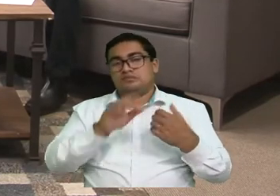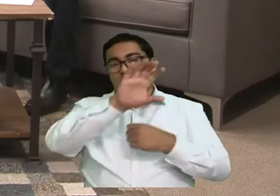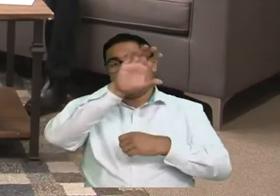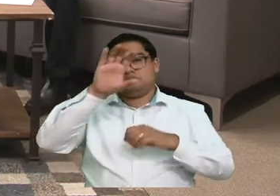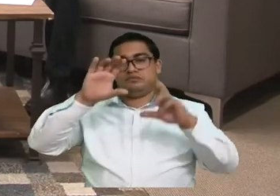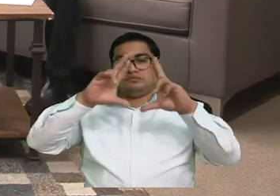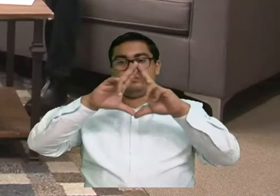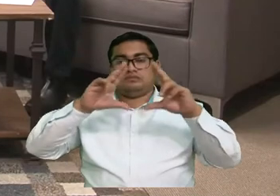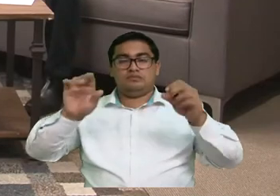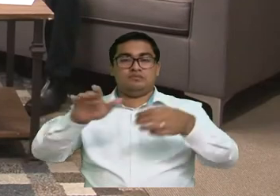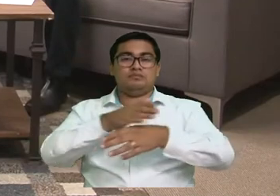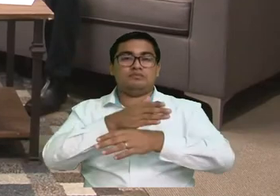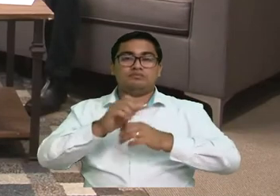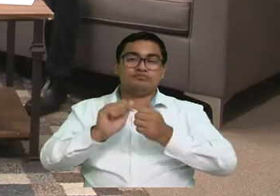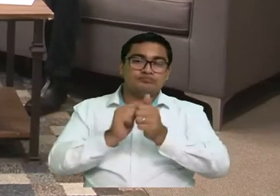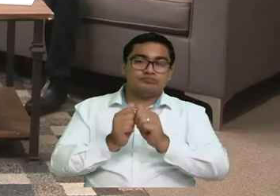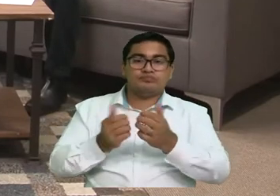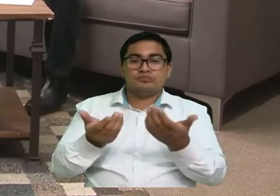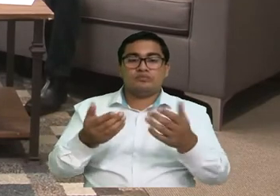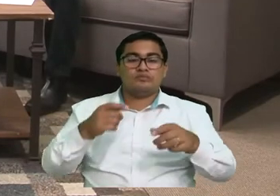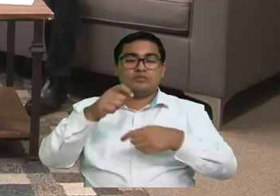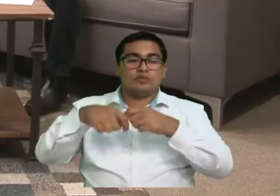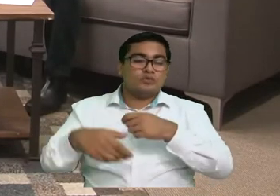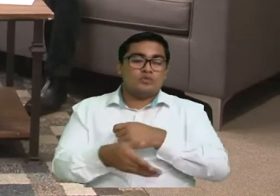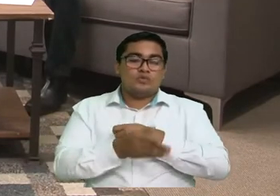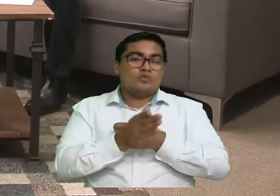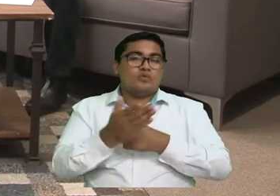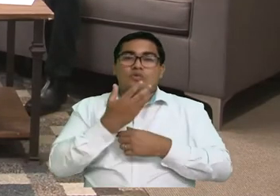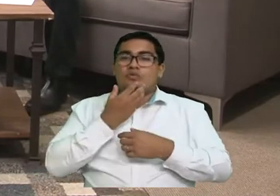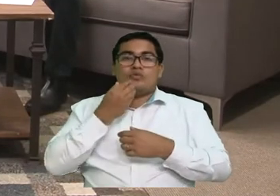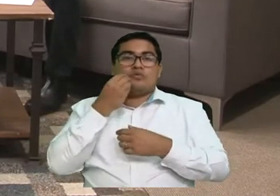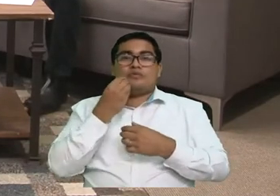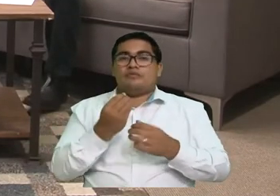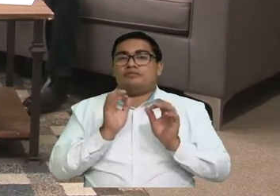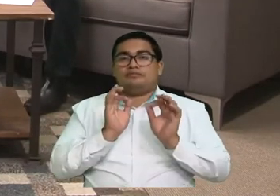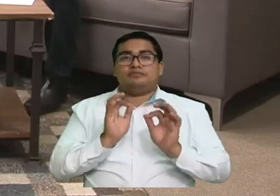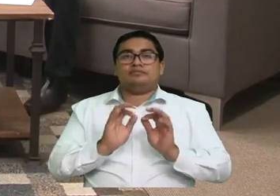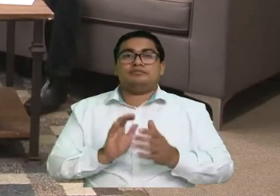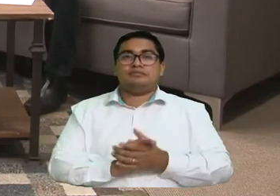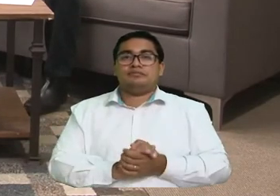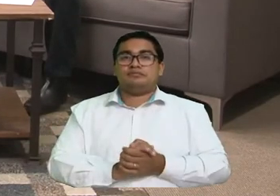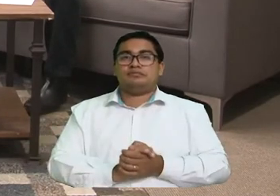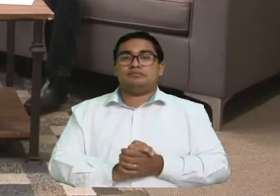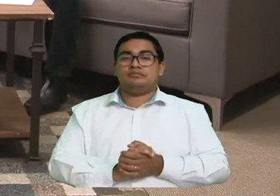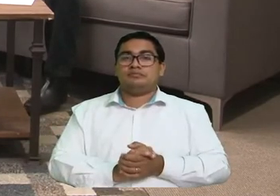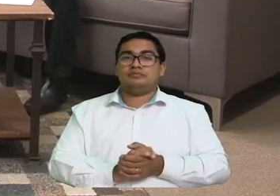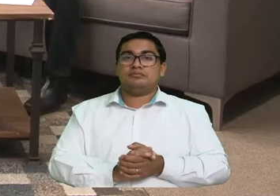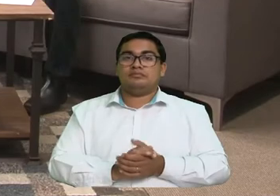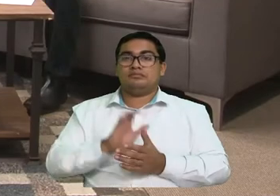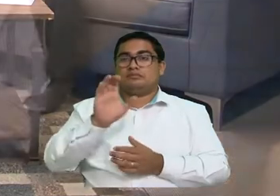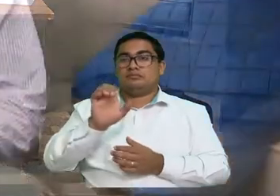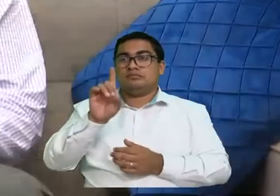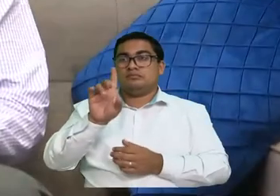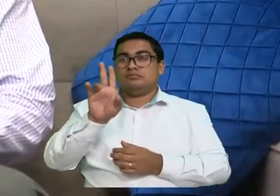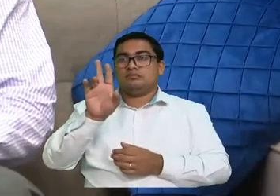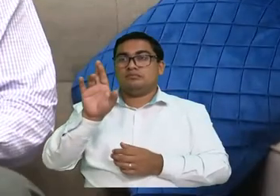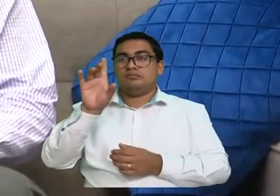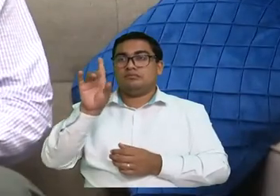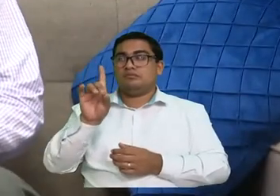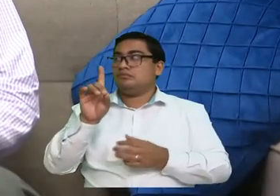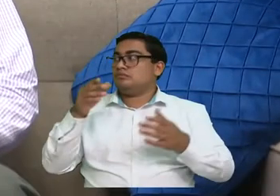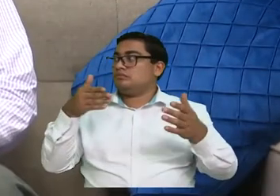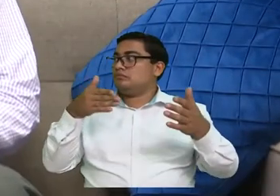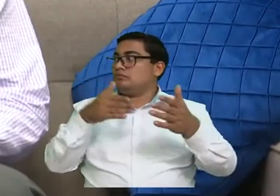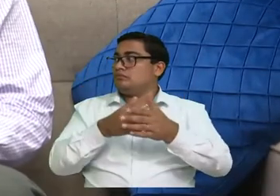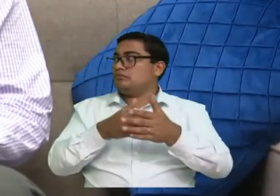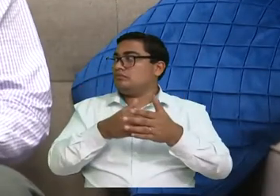varios torneos donde están los jóvenes involucrados al 100%. Claro que sí, compañero Edgar, tenemos que hacer una pausa muy breve. Al